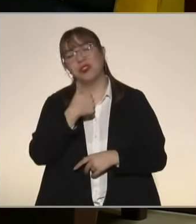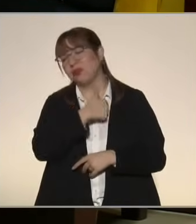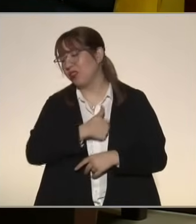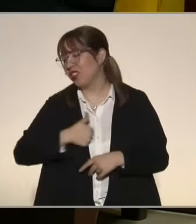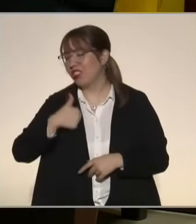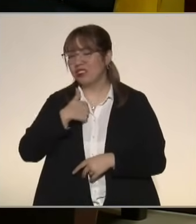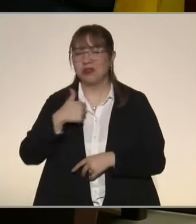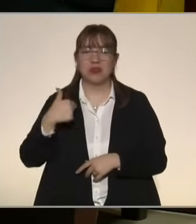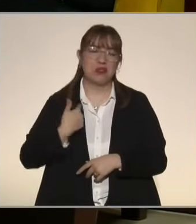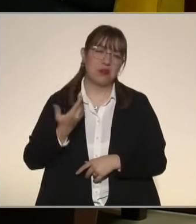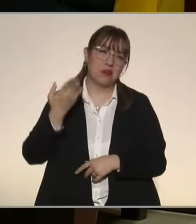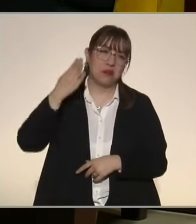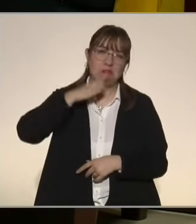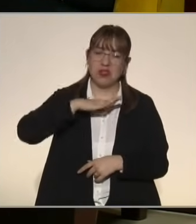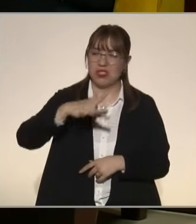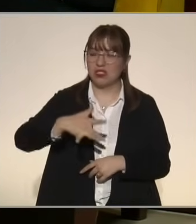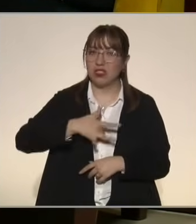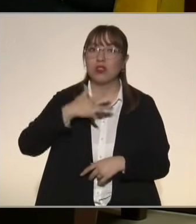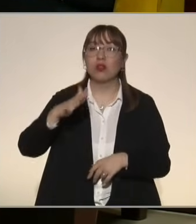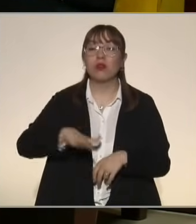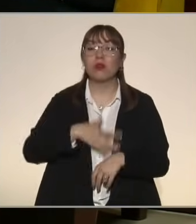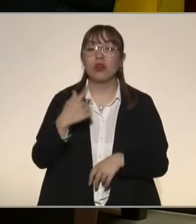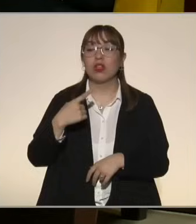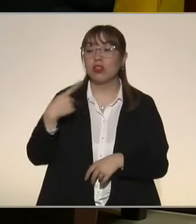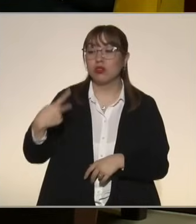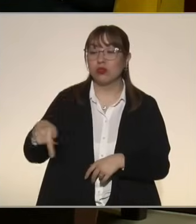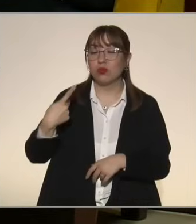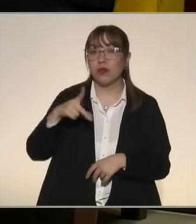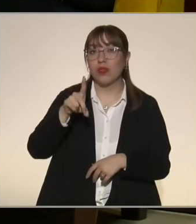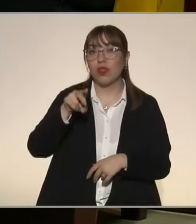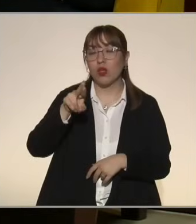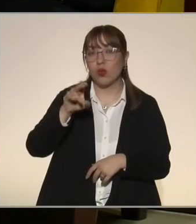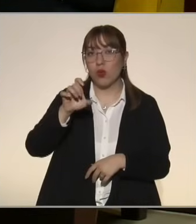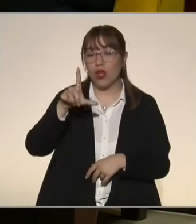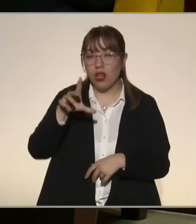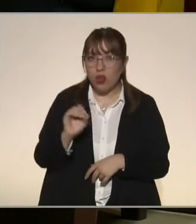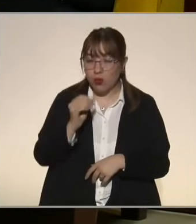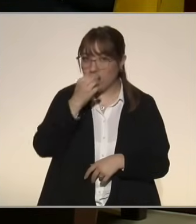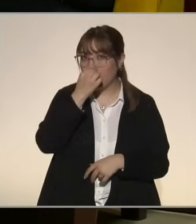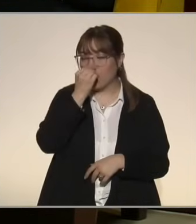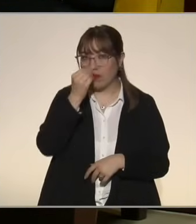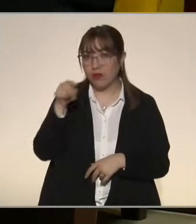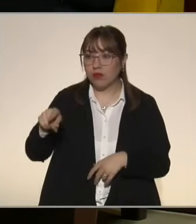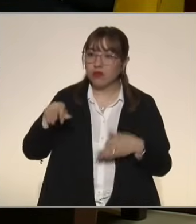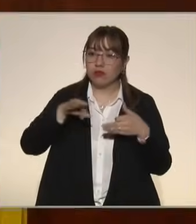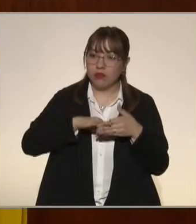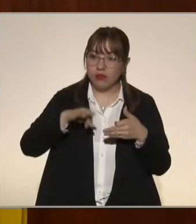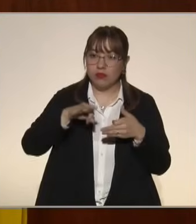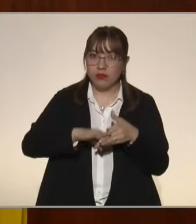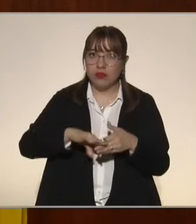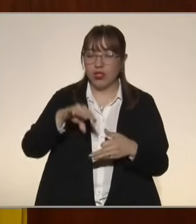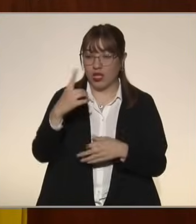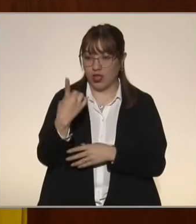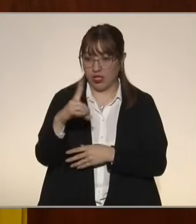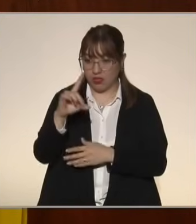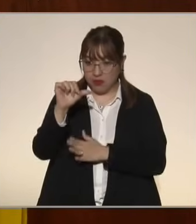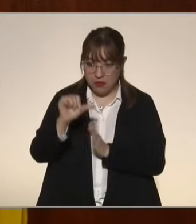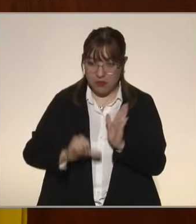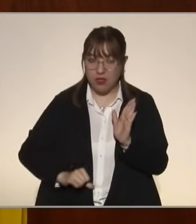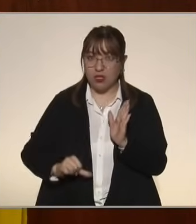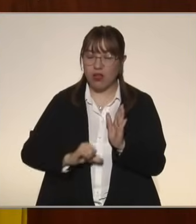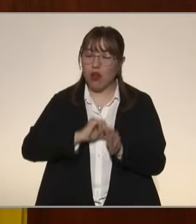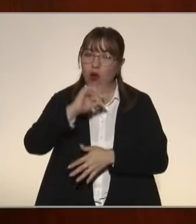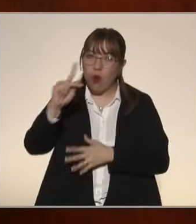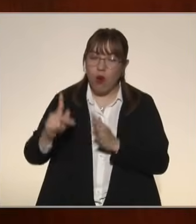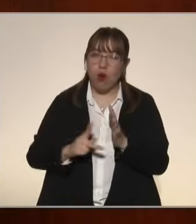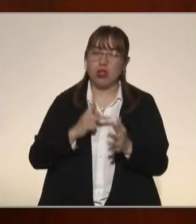porque tienen un duelo persistente recurrente, o sea, un duelo no resuelto, y se está reactivando en estas fechas de cierre, decir, un año